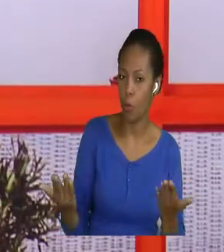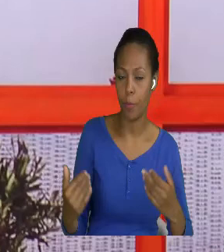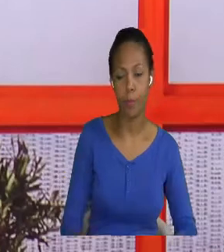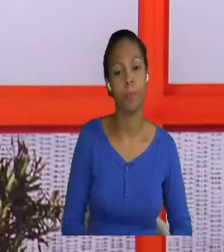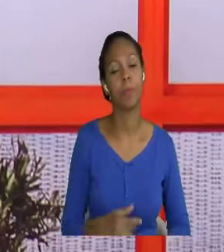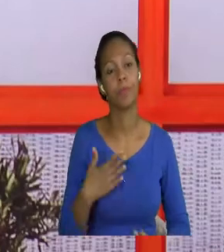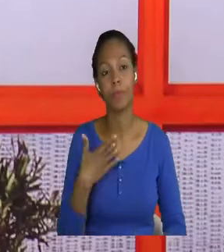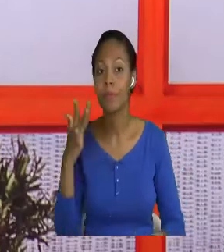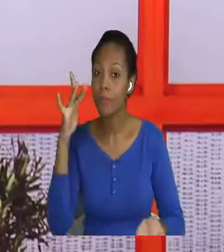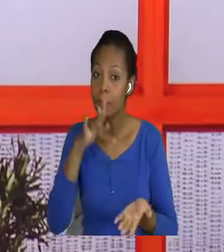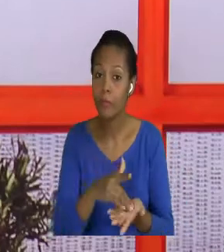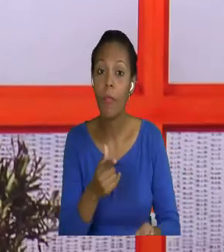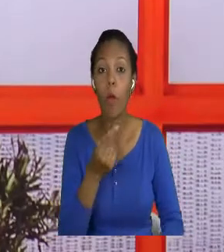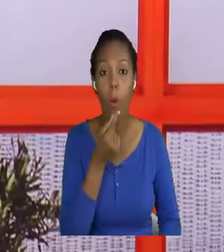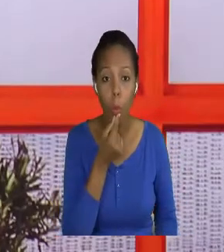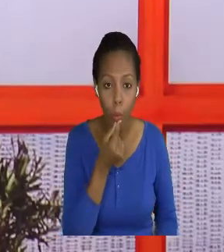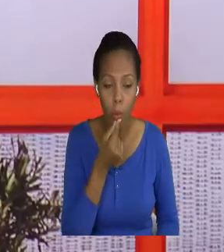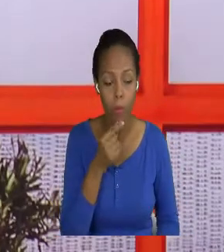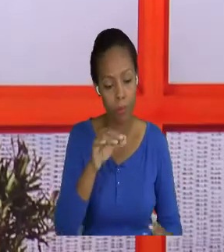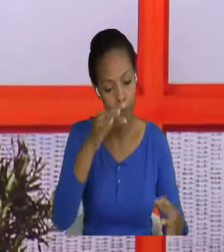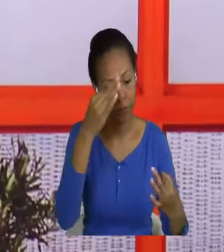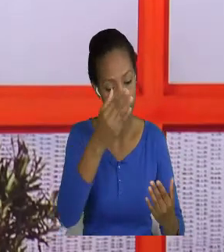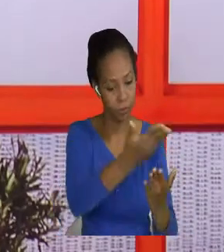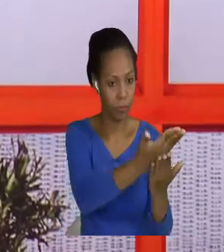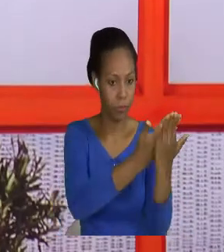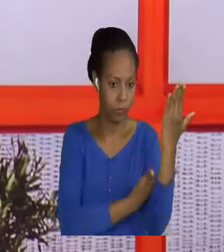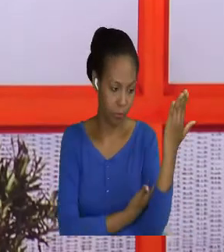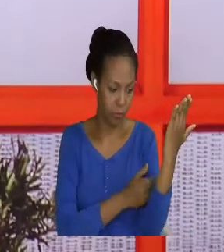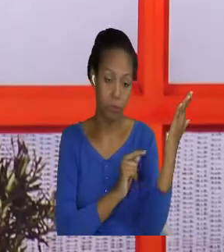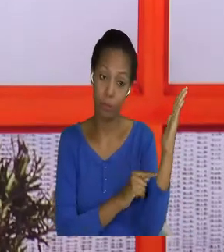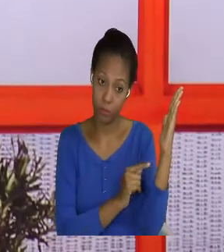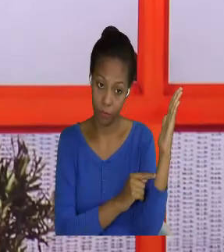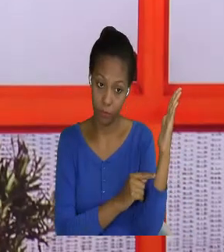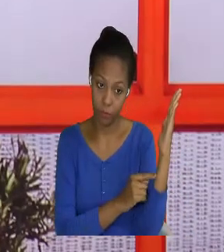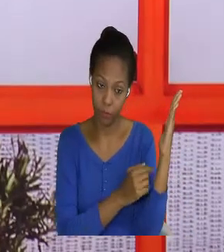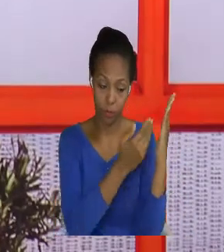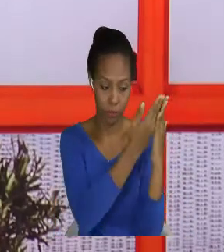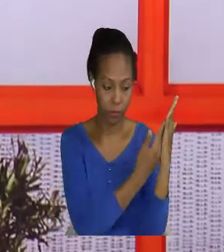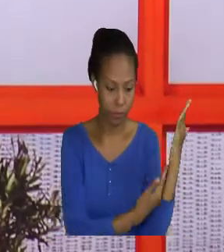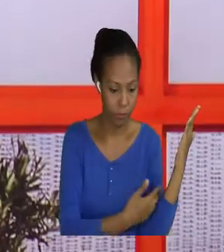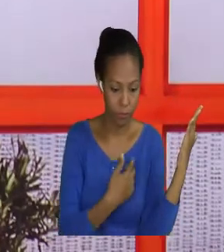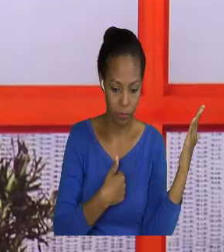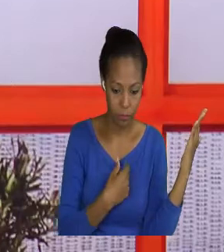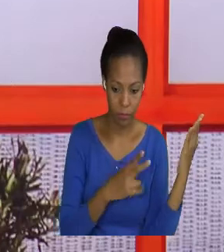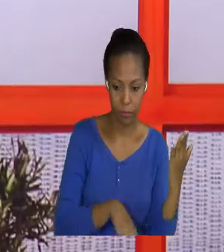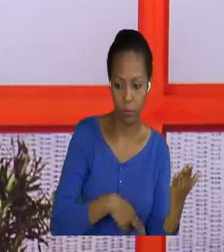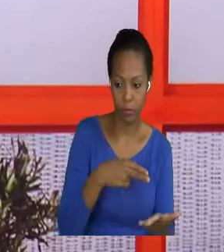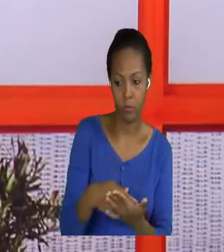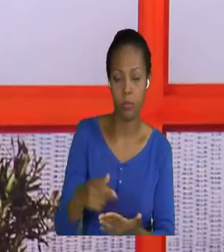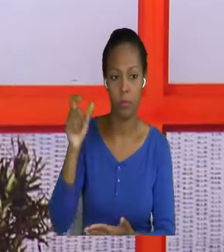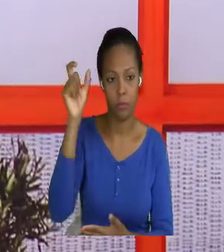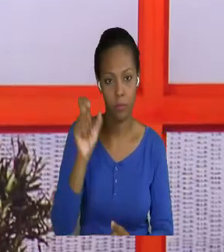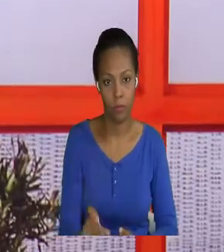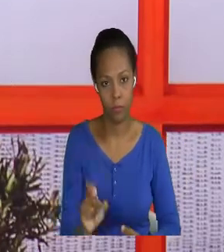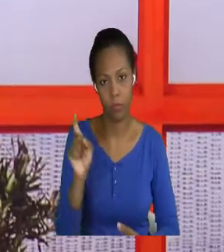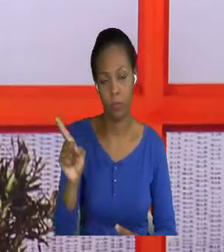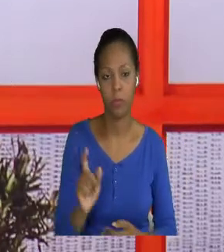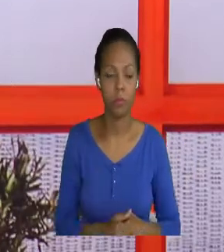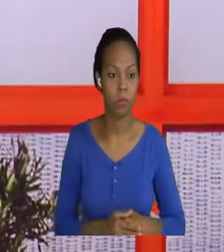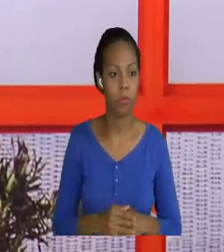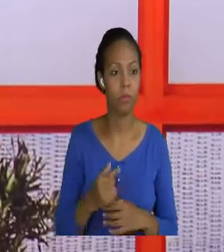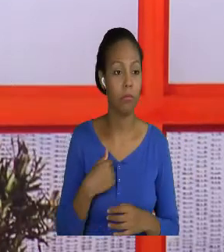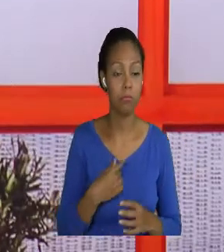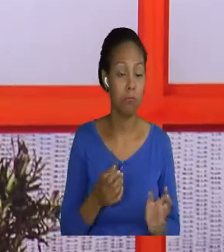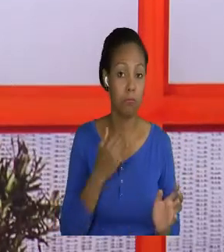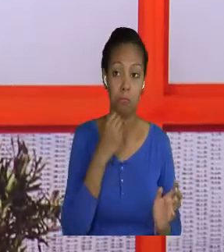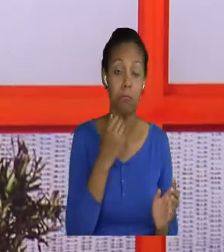a Tránsito, solicitan el formulario, es un formulario para traspaso a persona indeterminada. Esto es en el evento en que no sepa usted